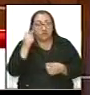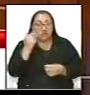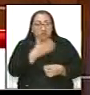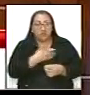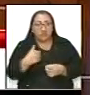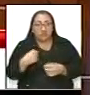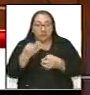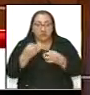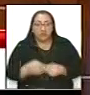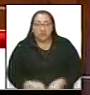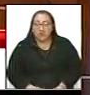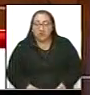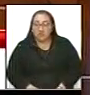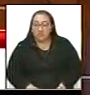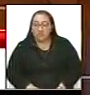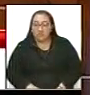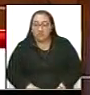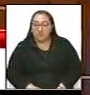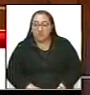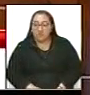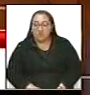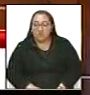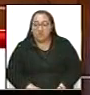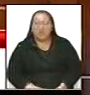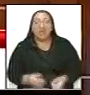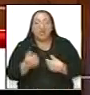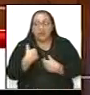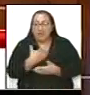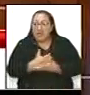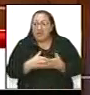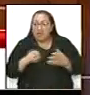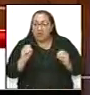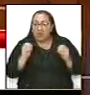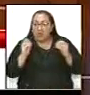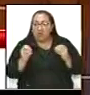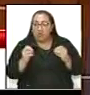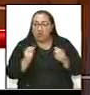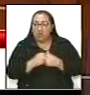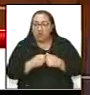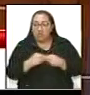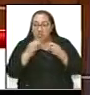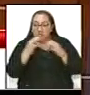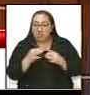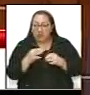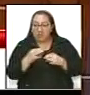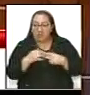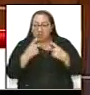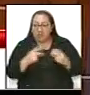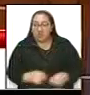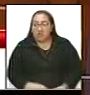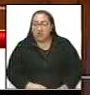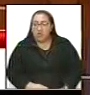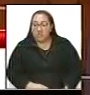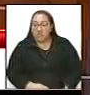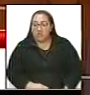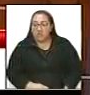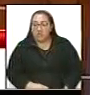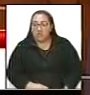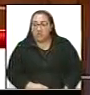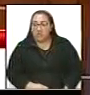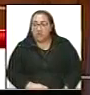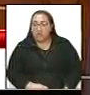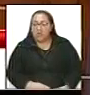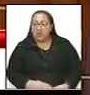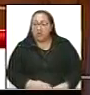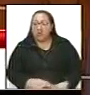estamos convencidos que deberíamos incluso exonerar con real vocación el tema de la promoción de la